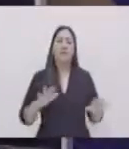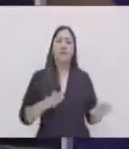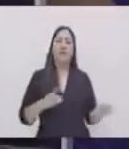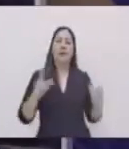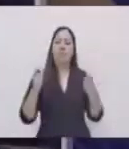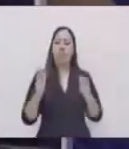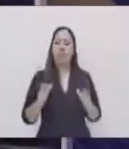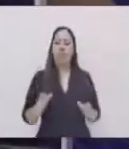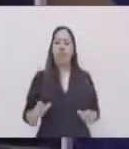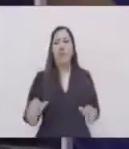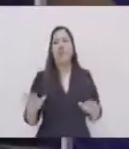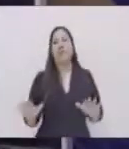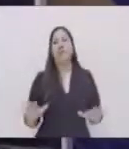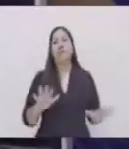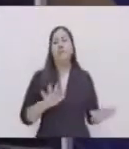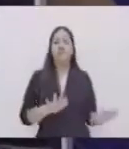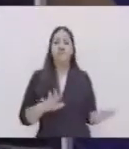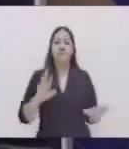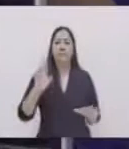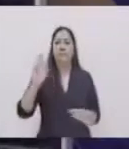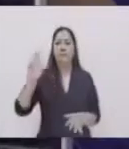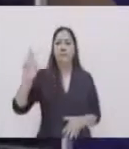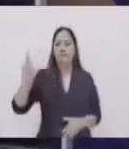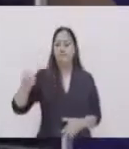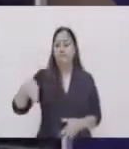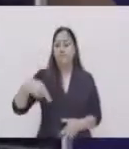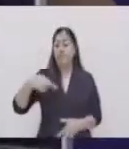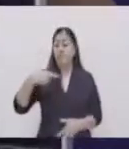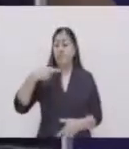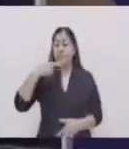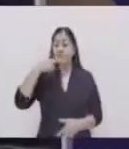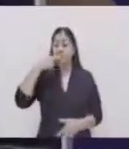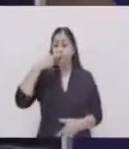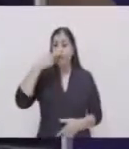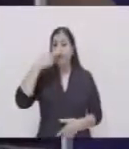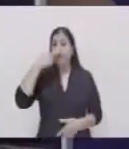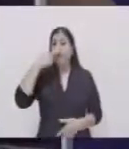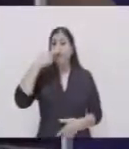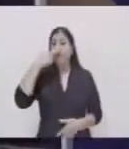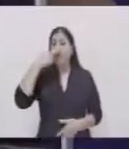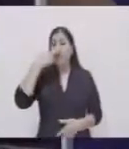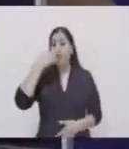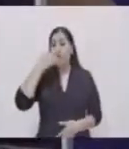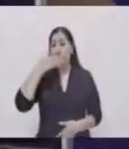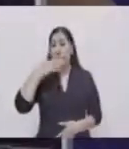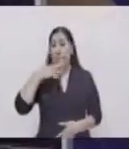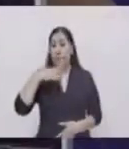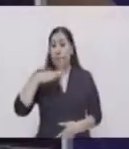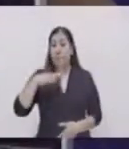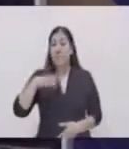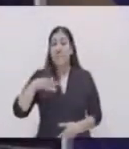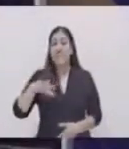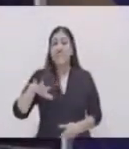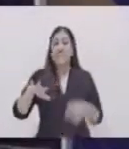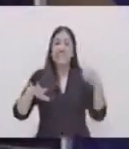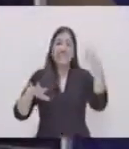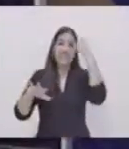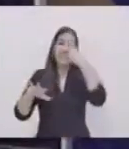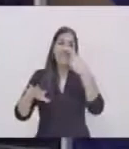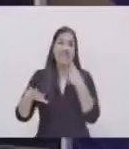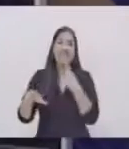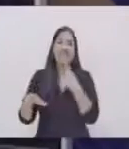cuerpo, ¿sí? Inhalamos por nuestra nariz y sacamos el aire por la boca haciendo una